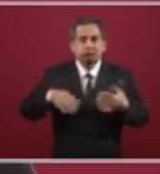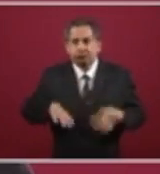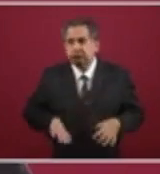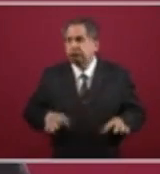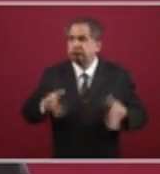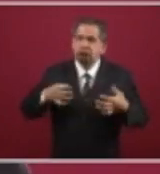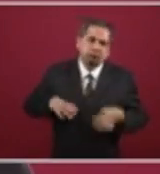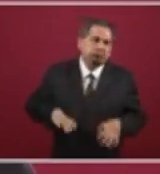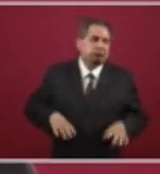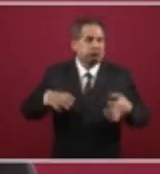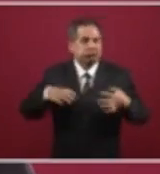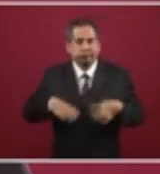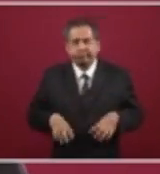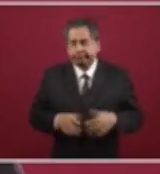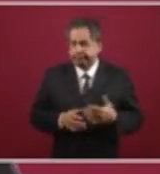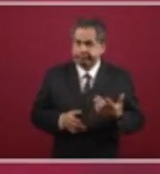robar,